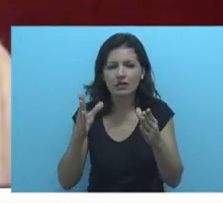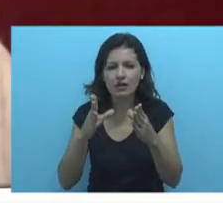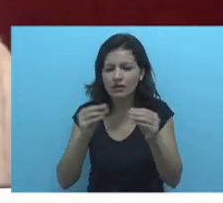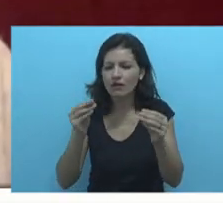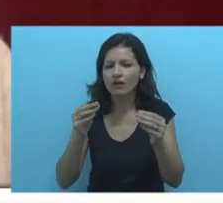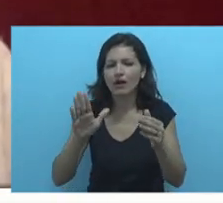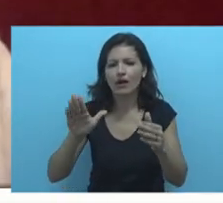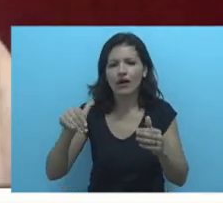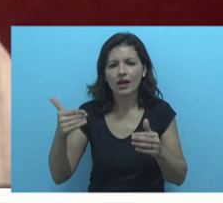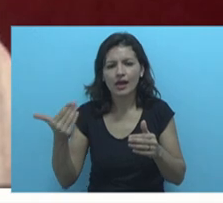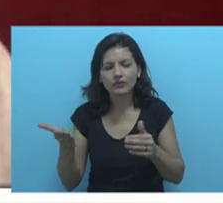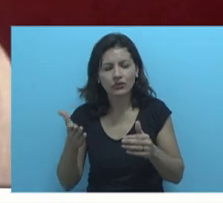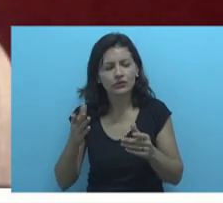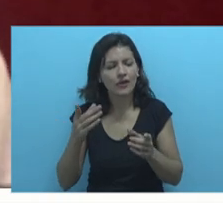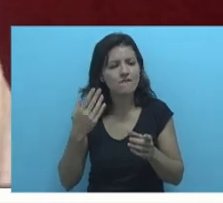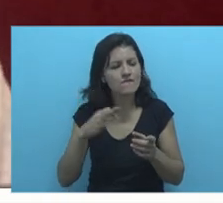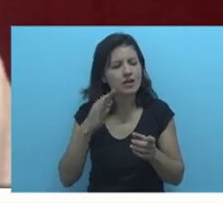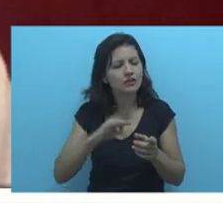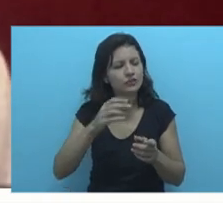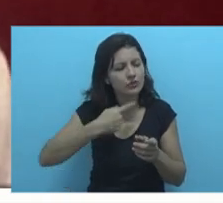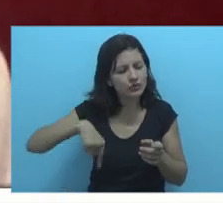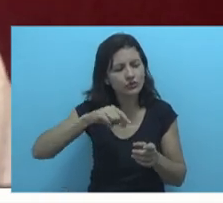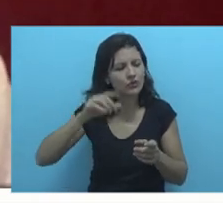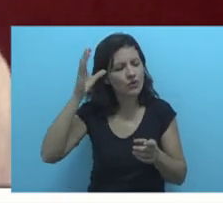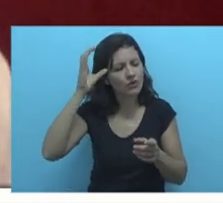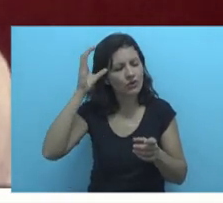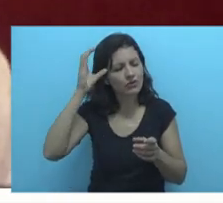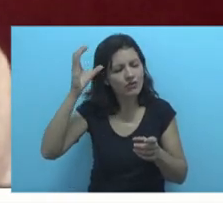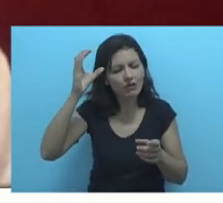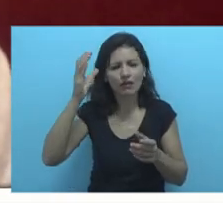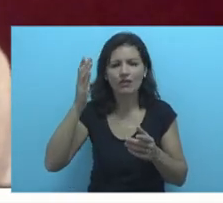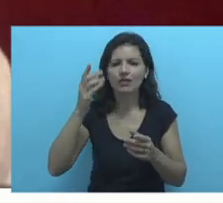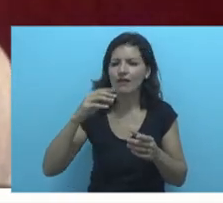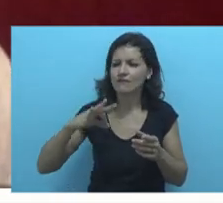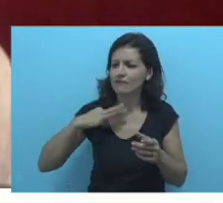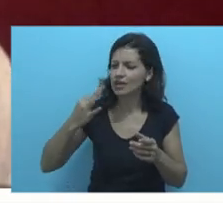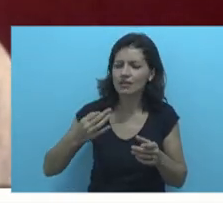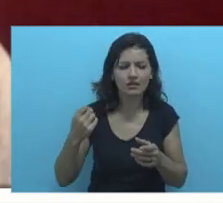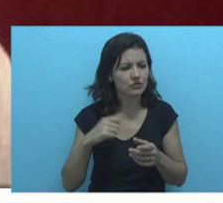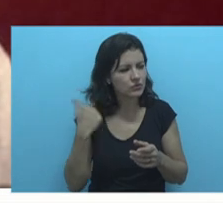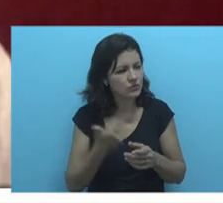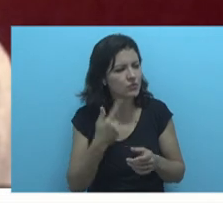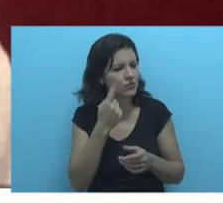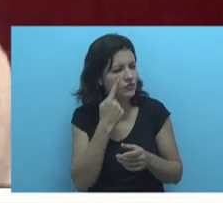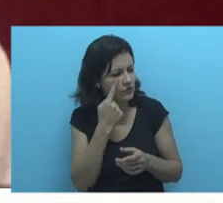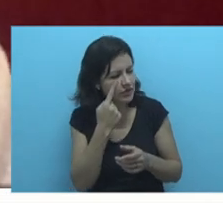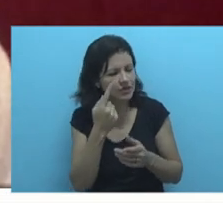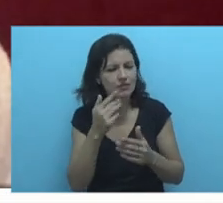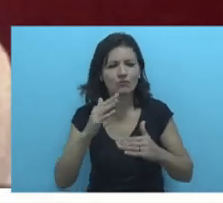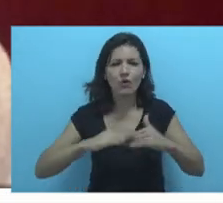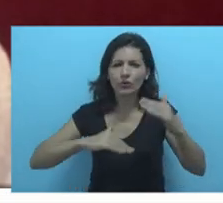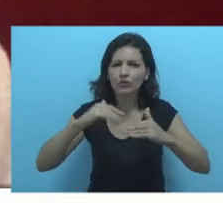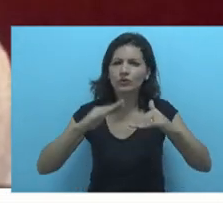vivere, de un recuerdo de que estamos vivos, de un recuerdo de que tenemos que seguir, de construir